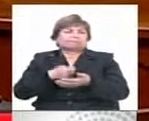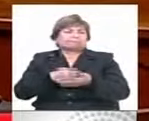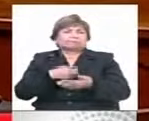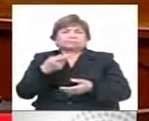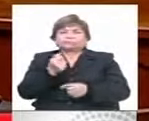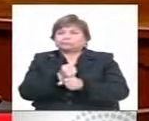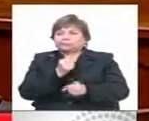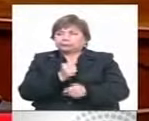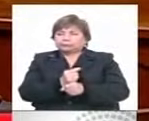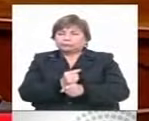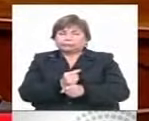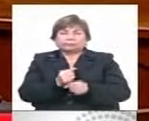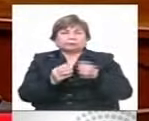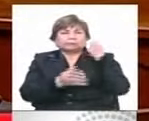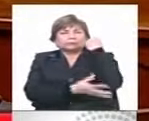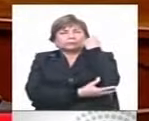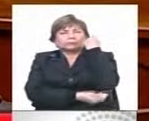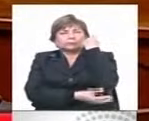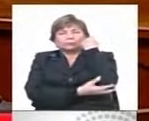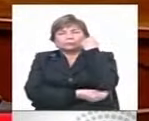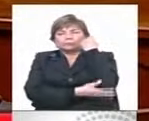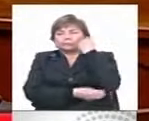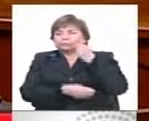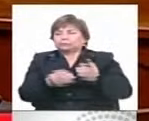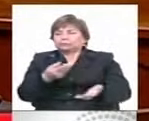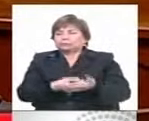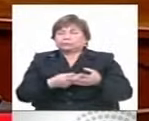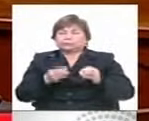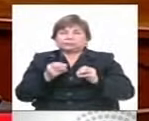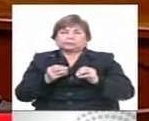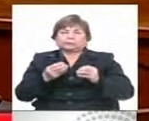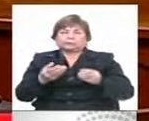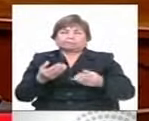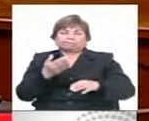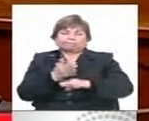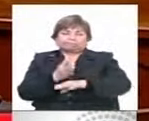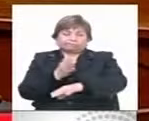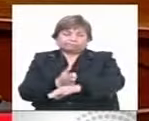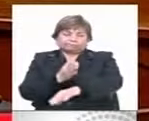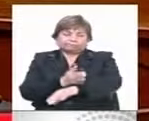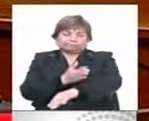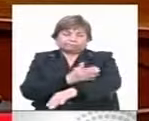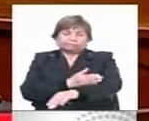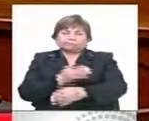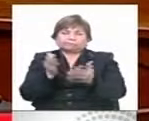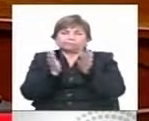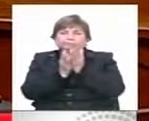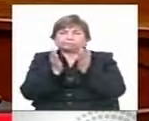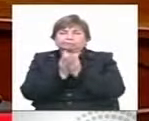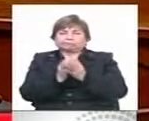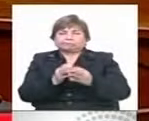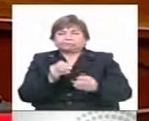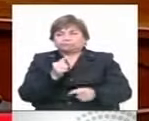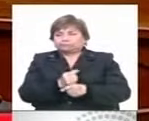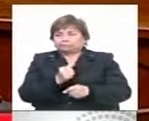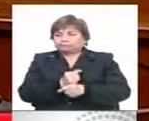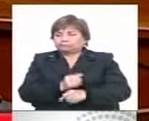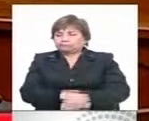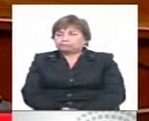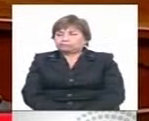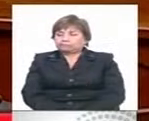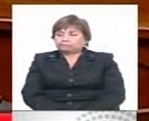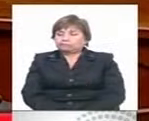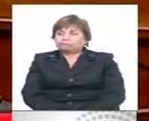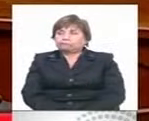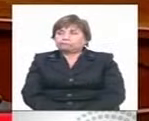que configura una pobreza de tiempo en sus vidas, afectando su desarrollo integral, educativo y o laboral. Por